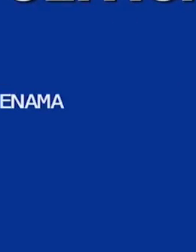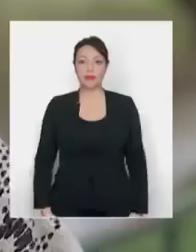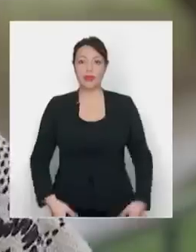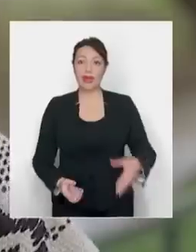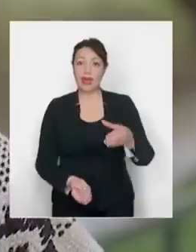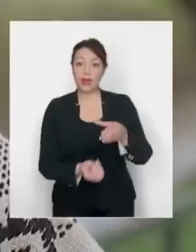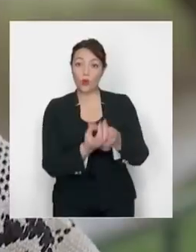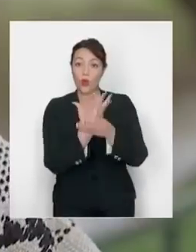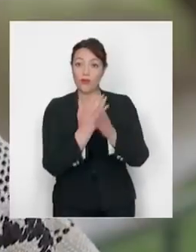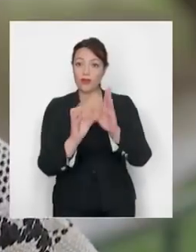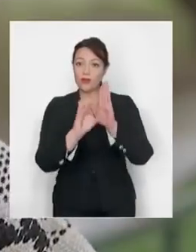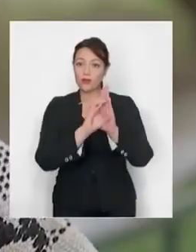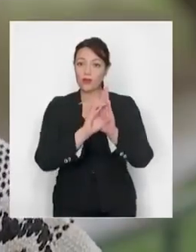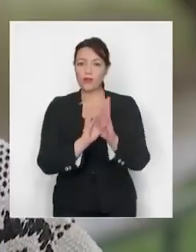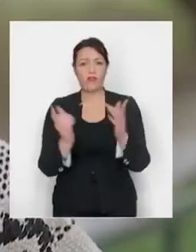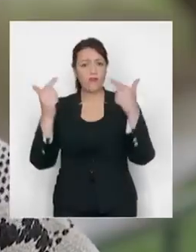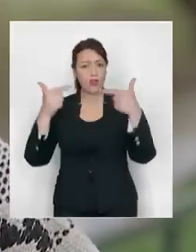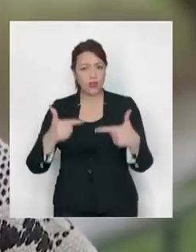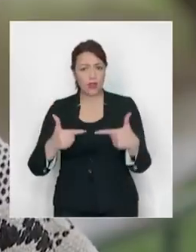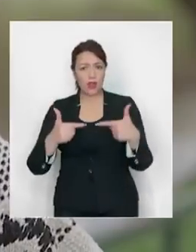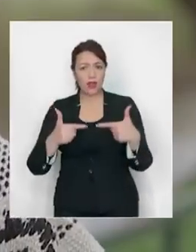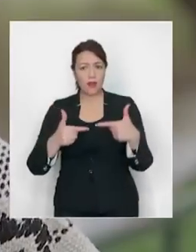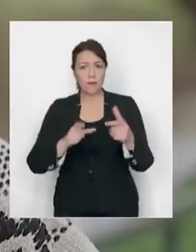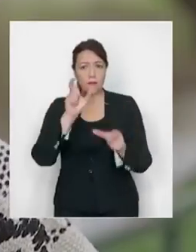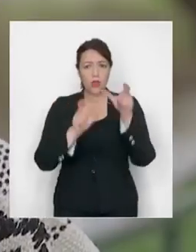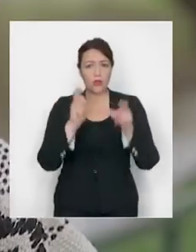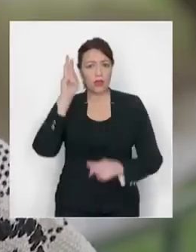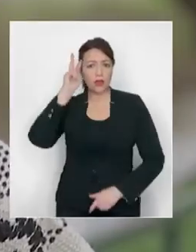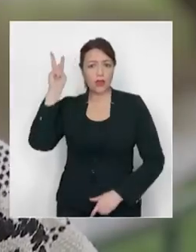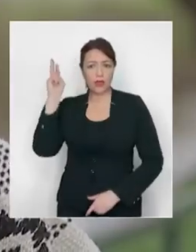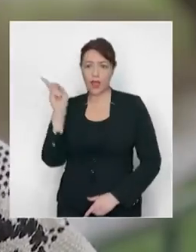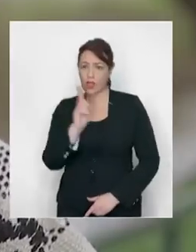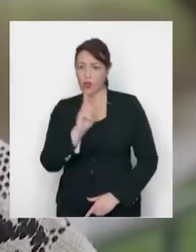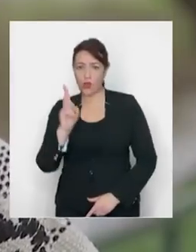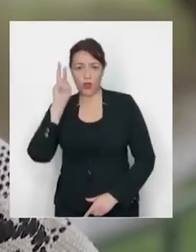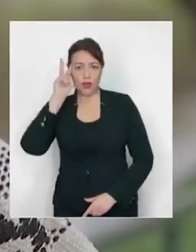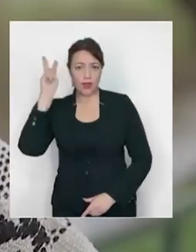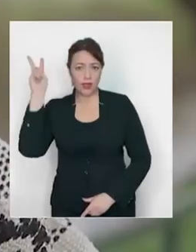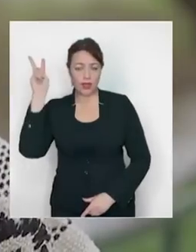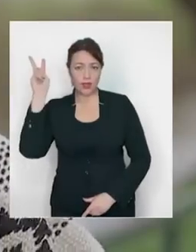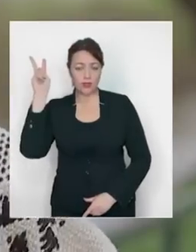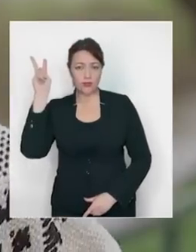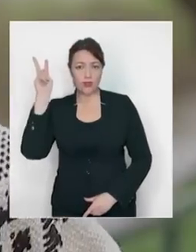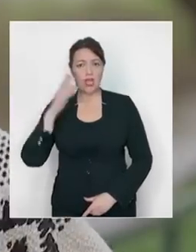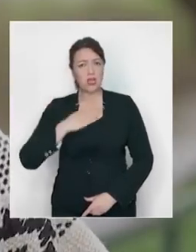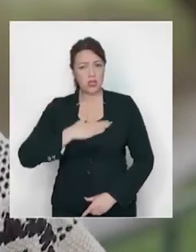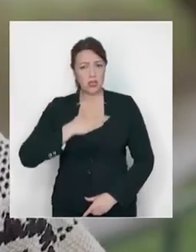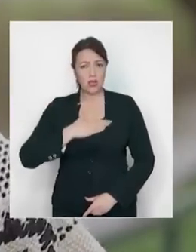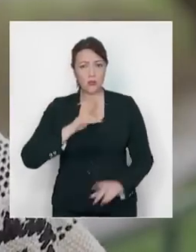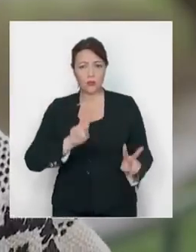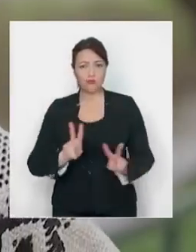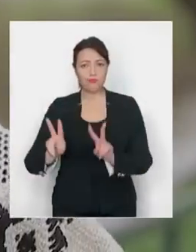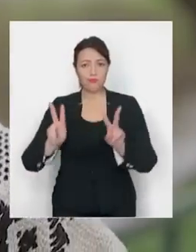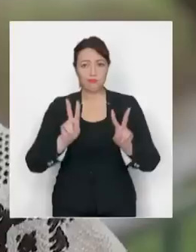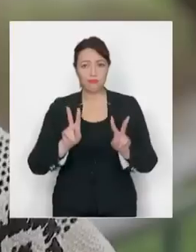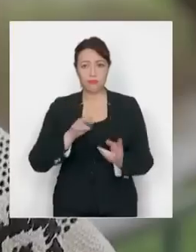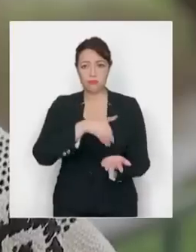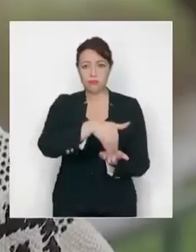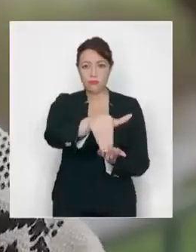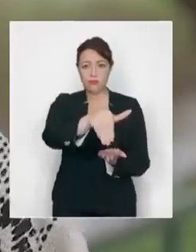La nueva constitución nos va a enfrentar entre chilenos indígenas y no indígenas. Queremos paz.